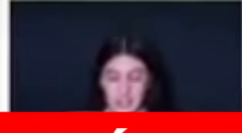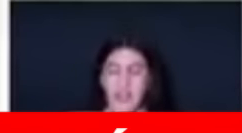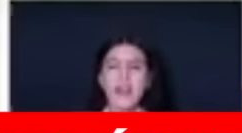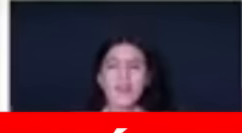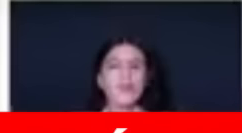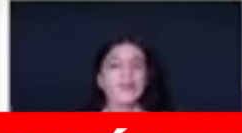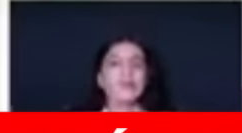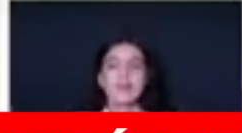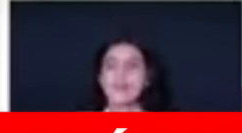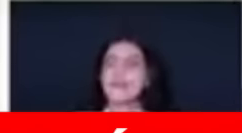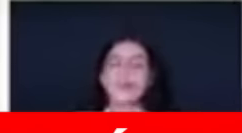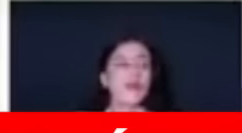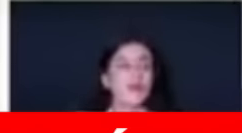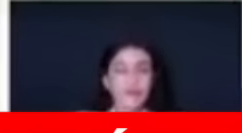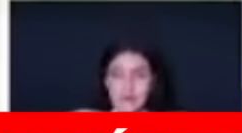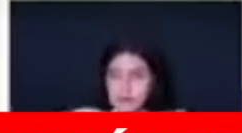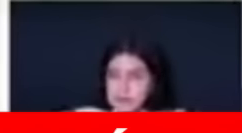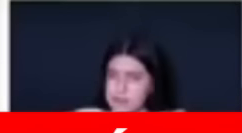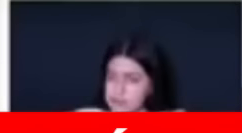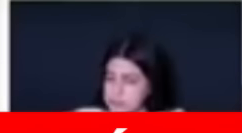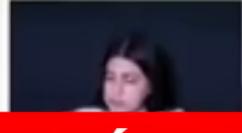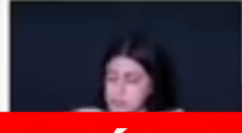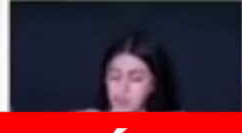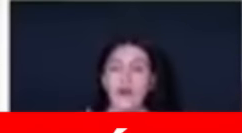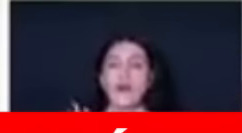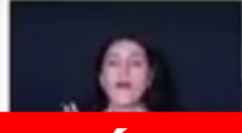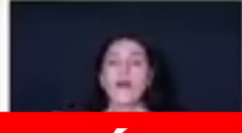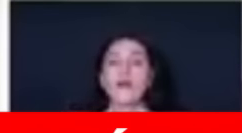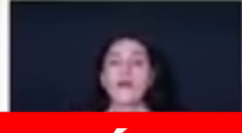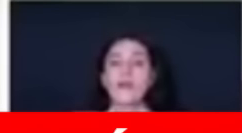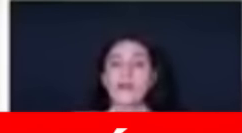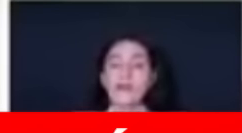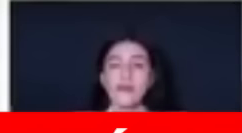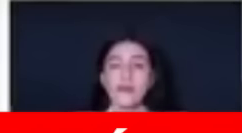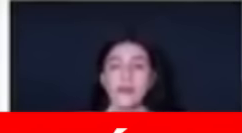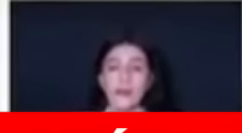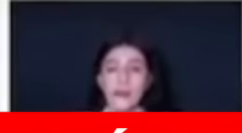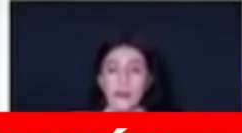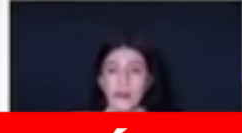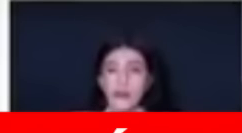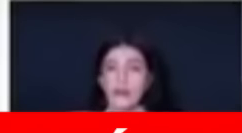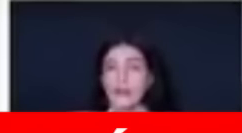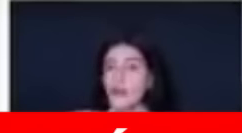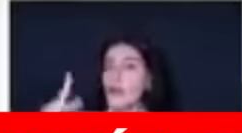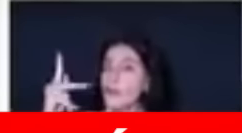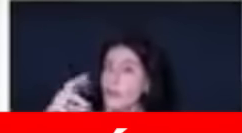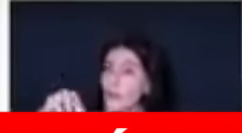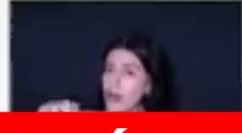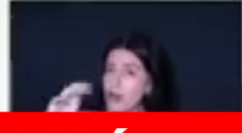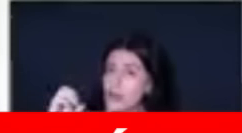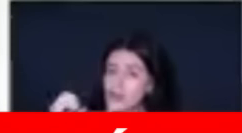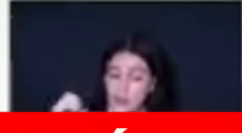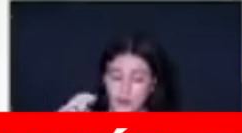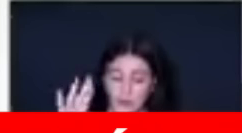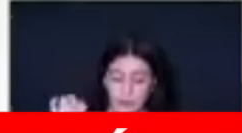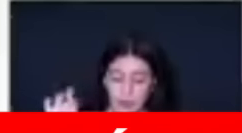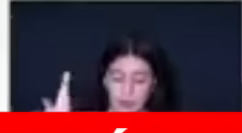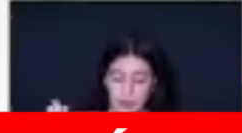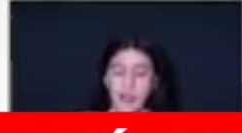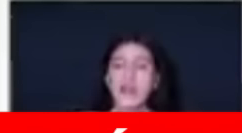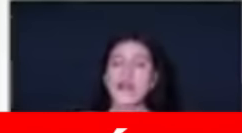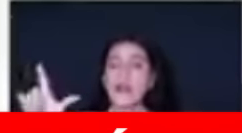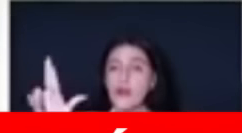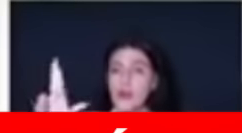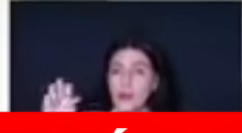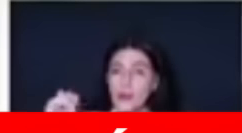de personas que marcharon orgullosamente junto con Pancho Barrio y junto con don Luis